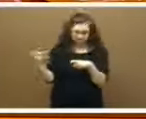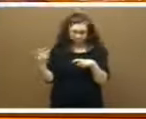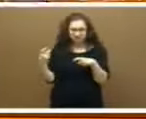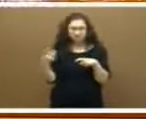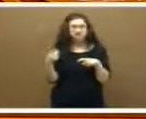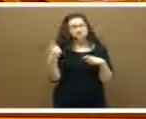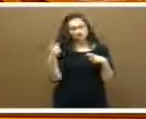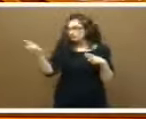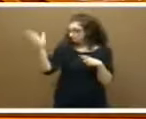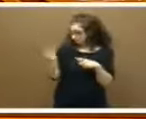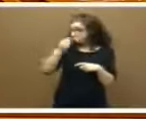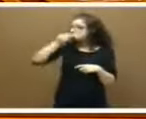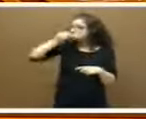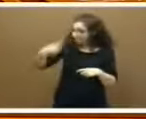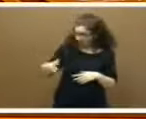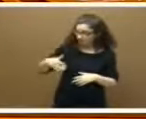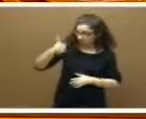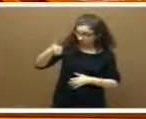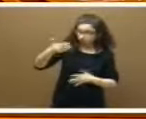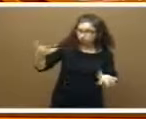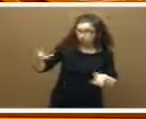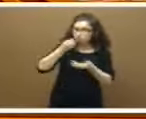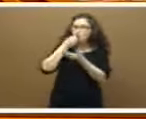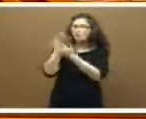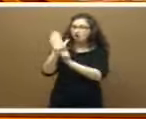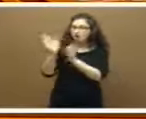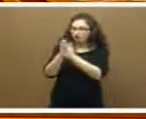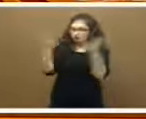De momento me parece muy bien que se apruebe esta propuesta